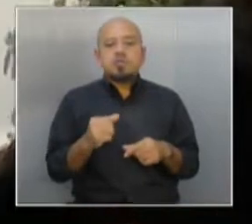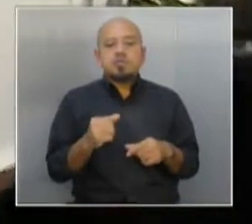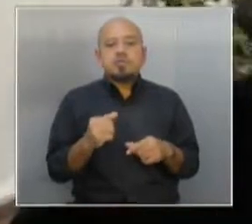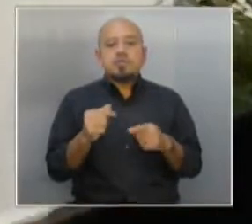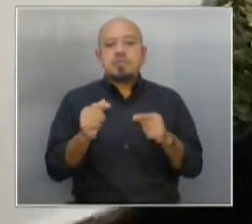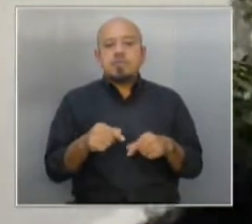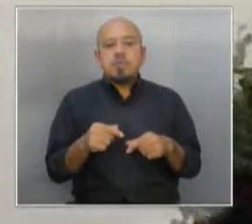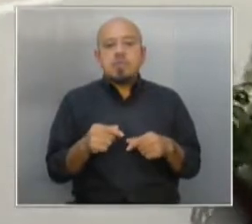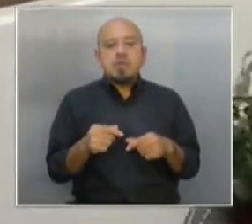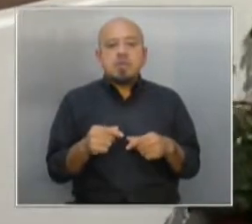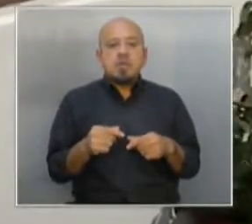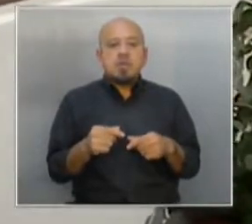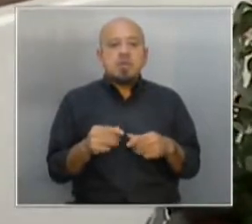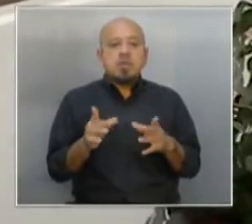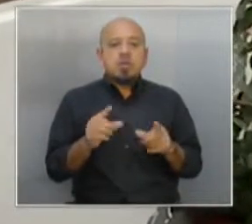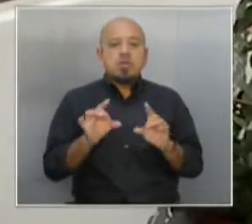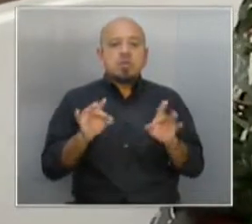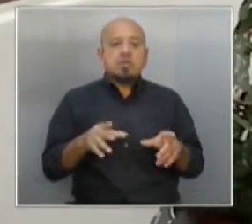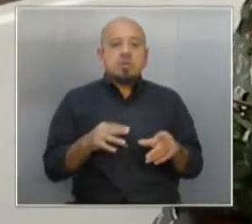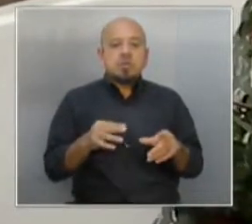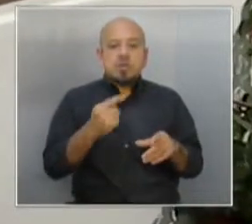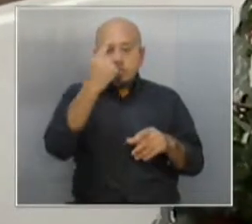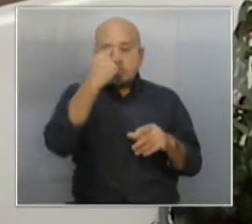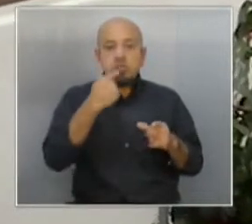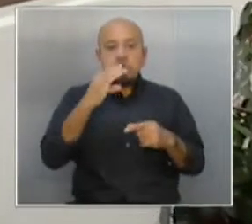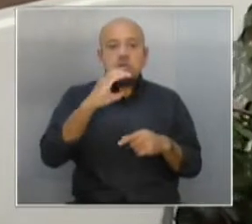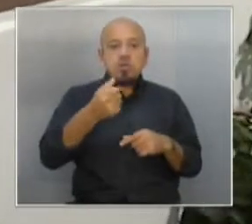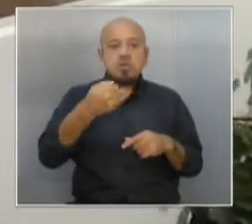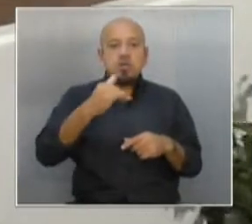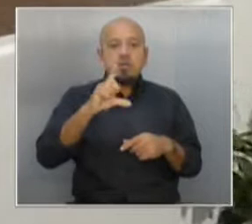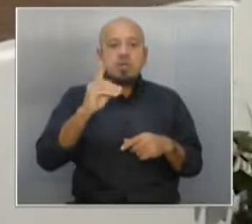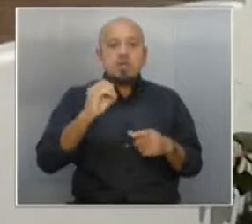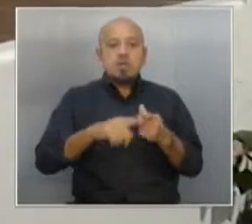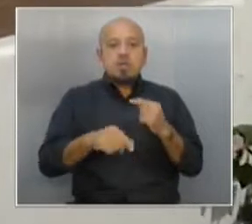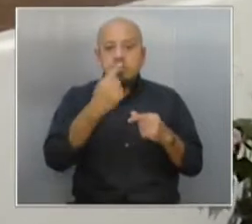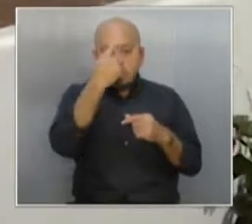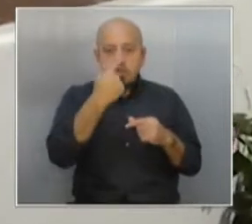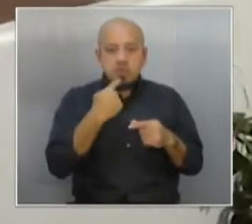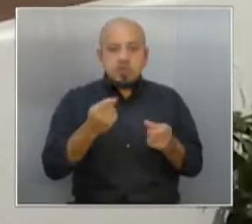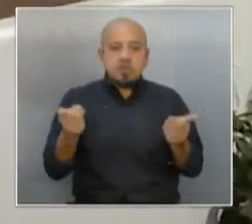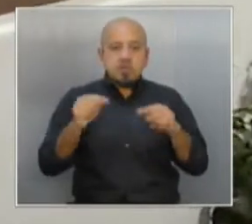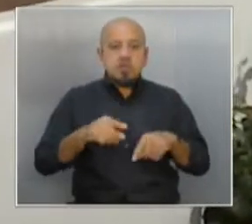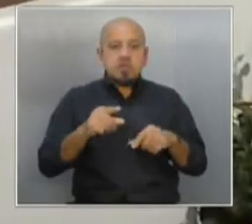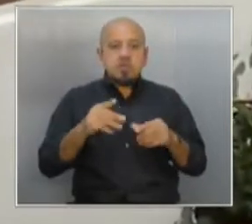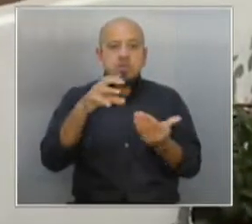como no solo al Museo Histórico Cabildo, sino al museo como, como un centro